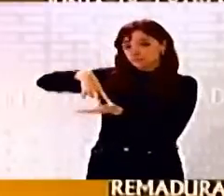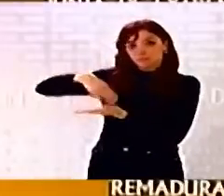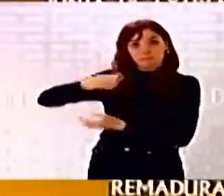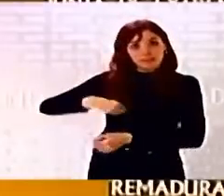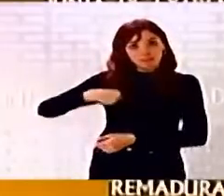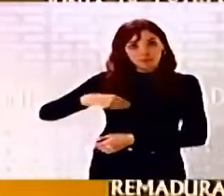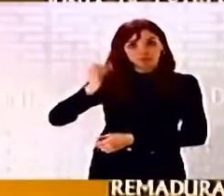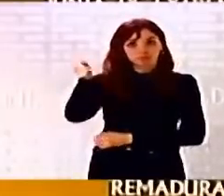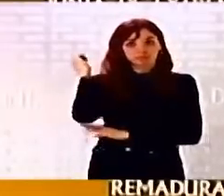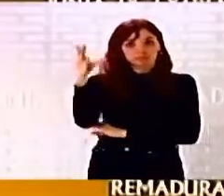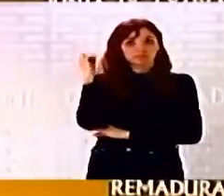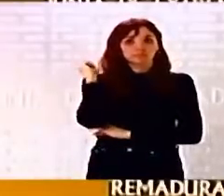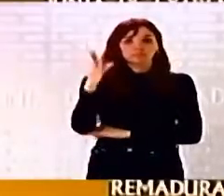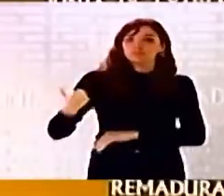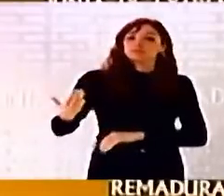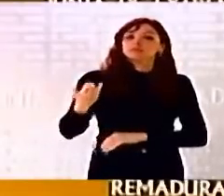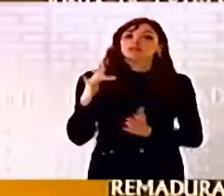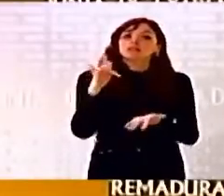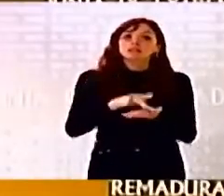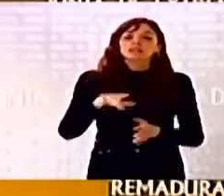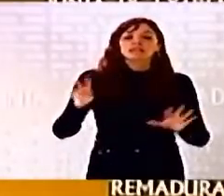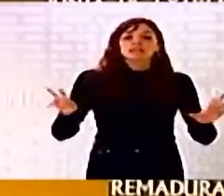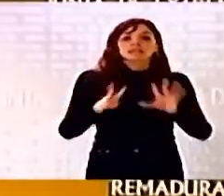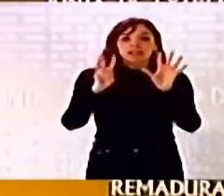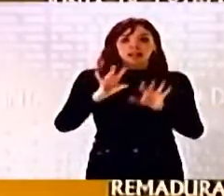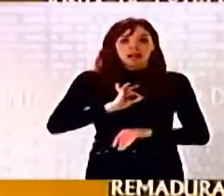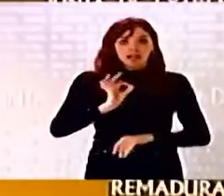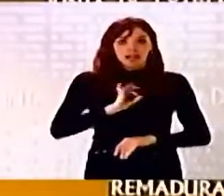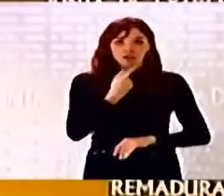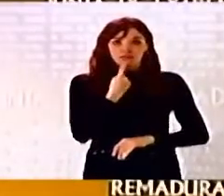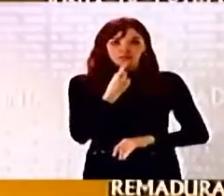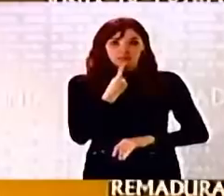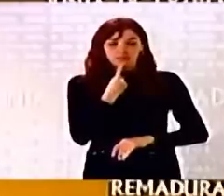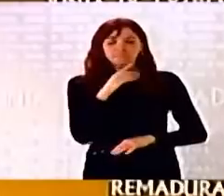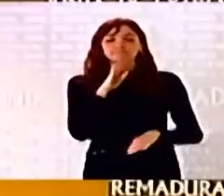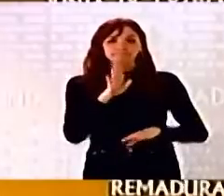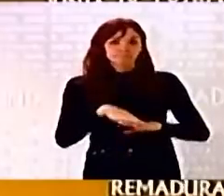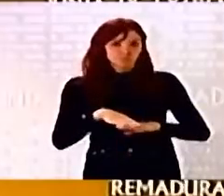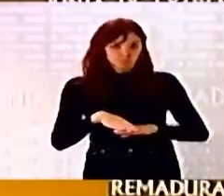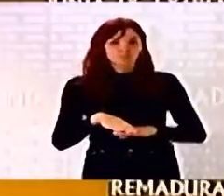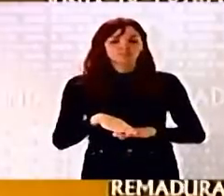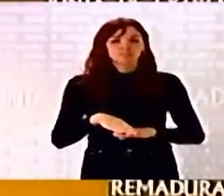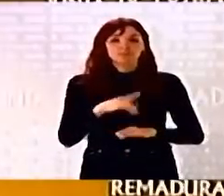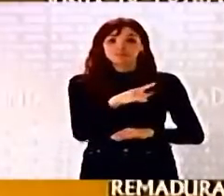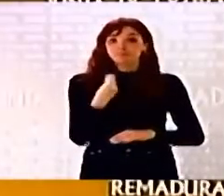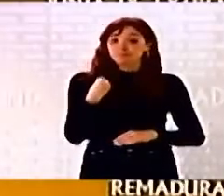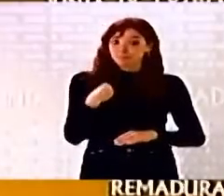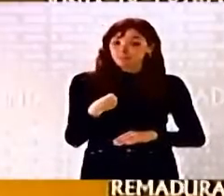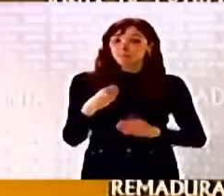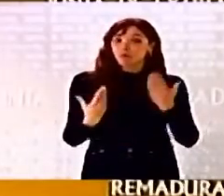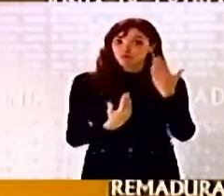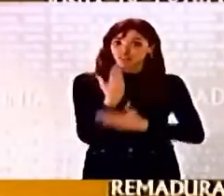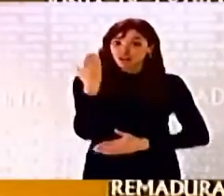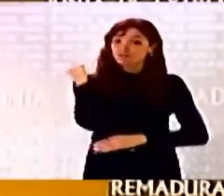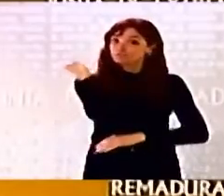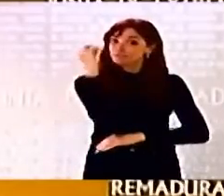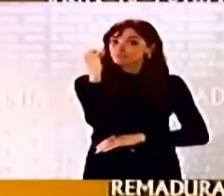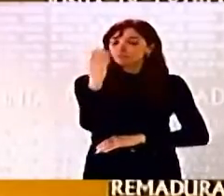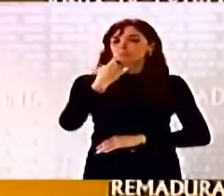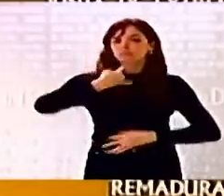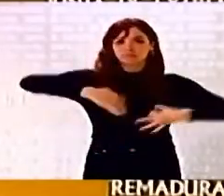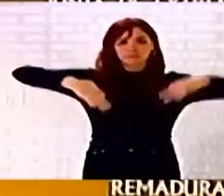prensa del pasado 7 de enero, el cual aclaró y de forma